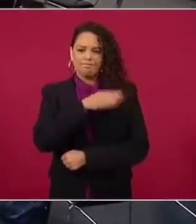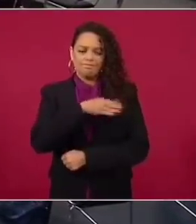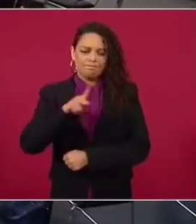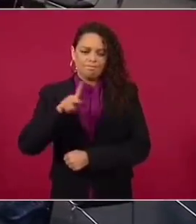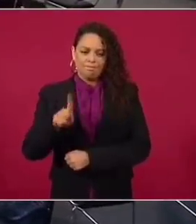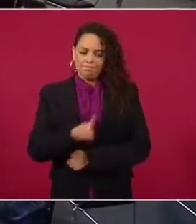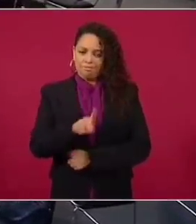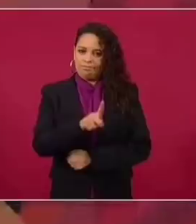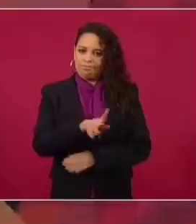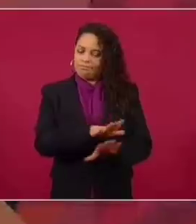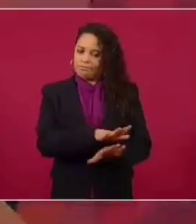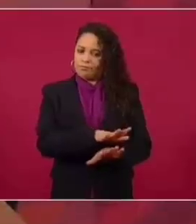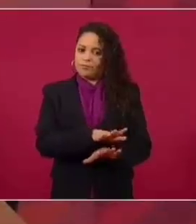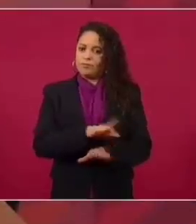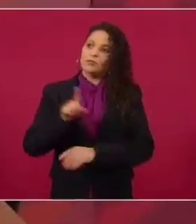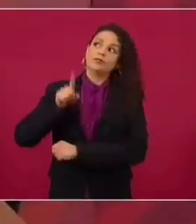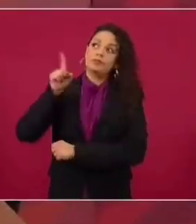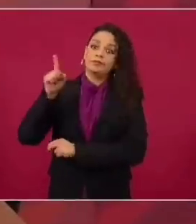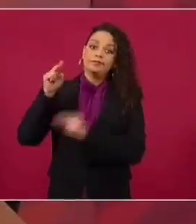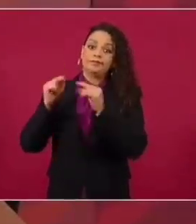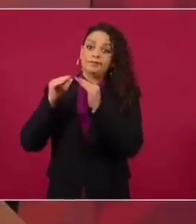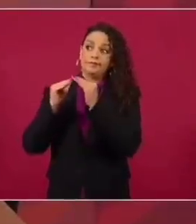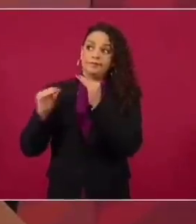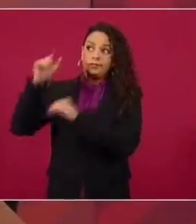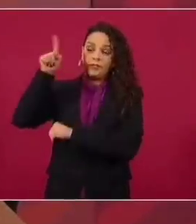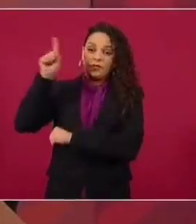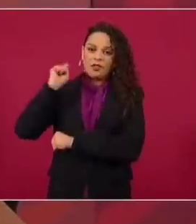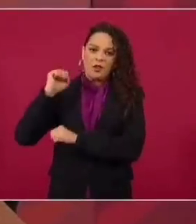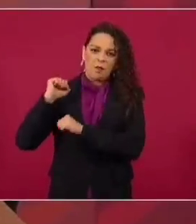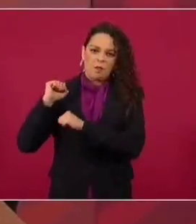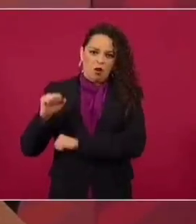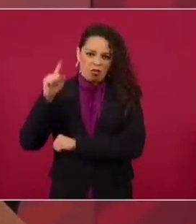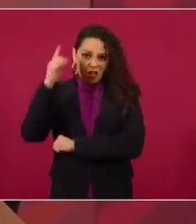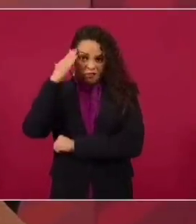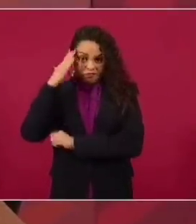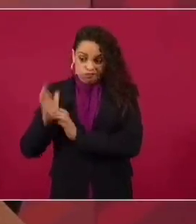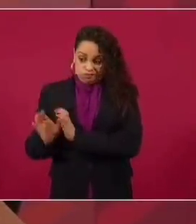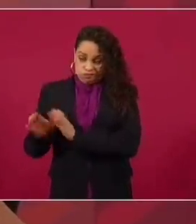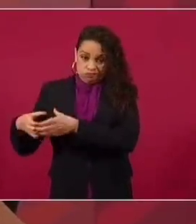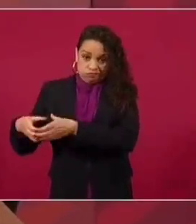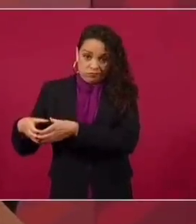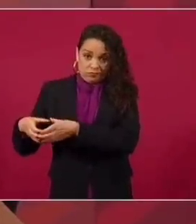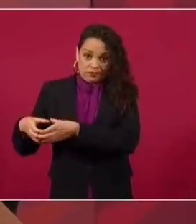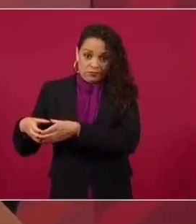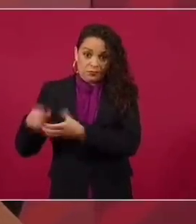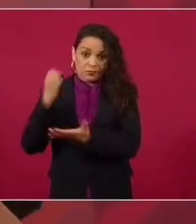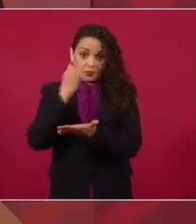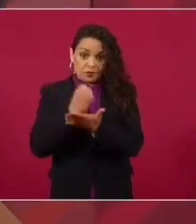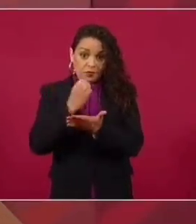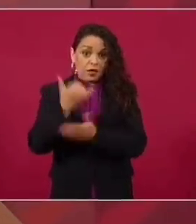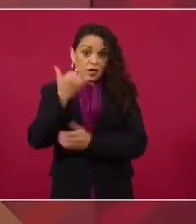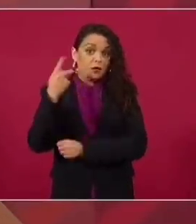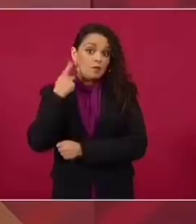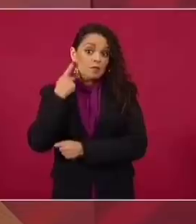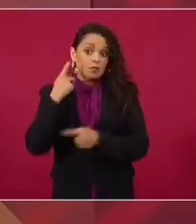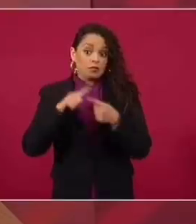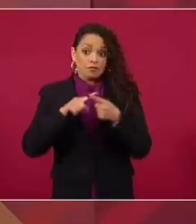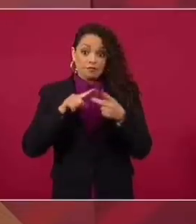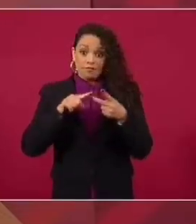los de la cúpula del poder económico y político, que es la misma